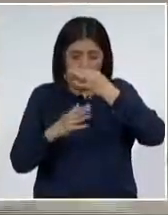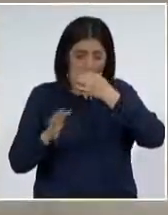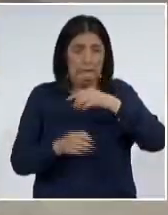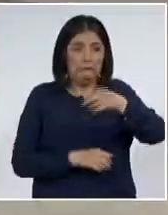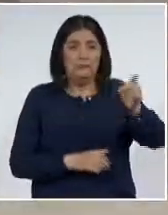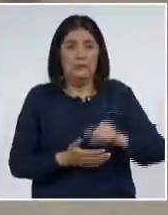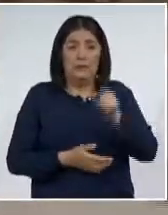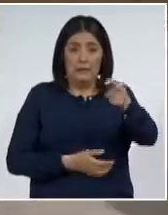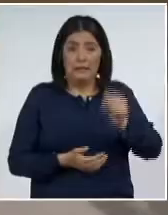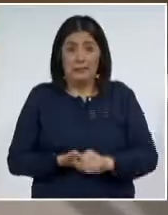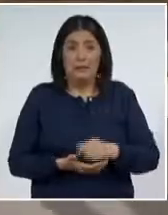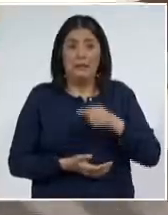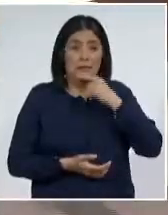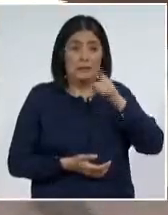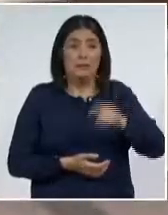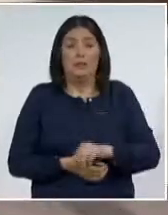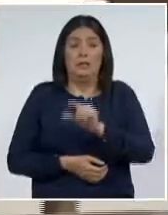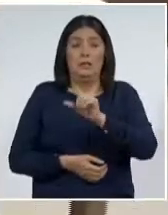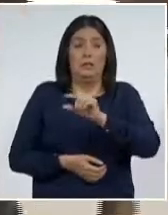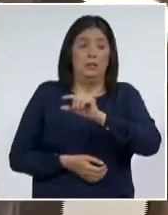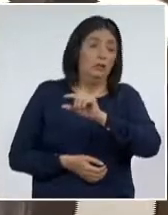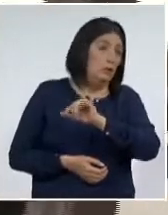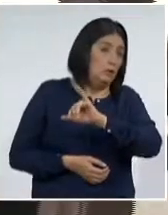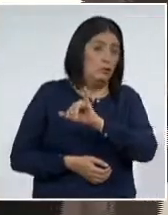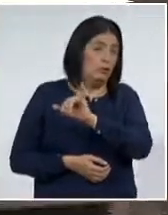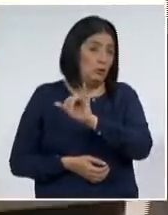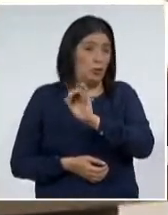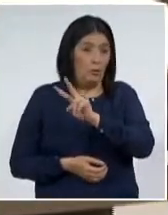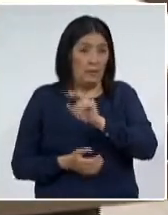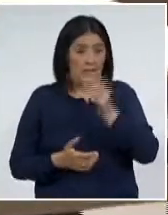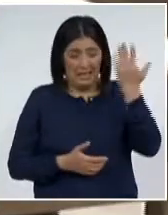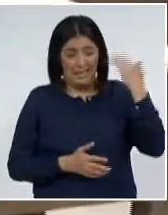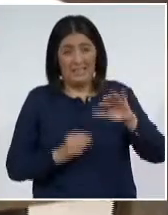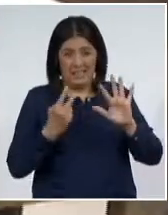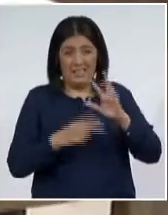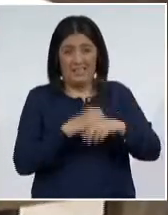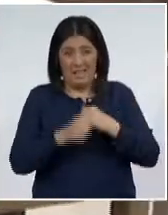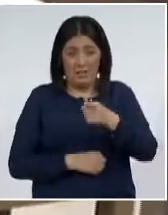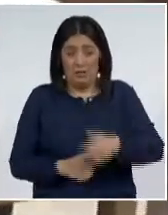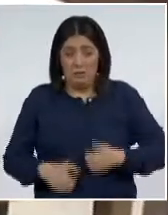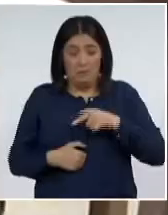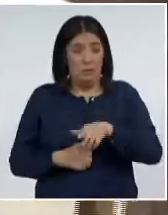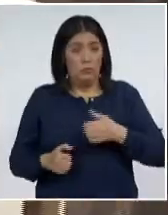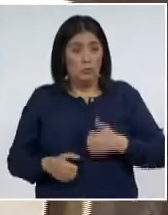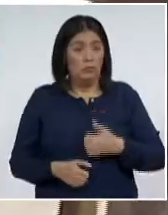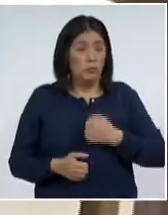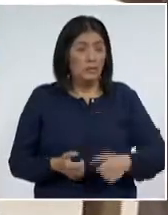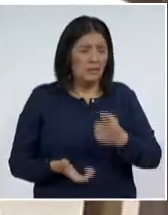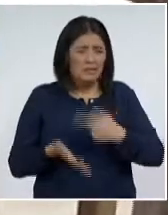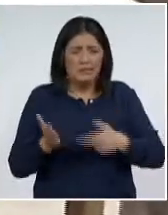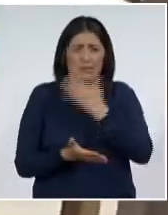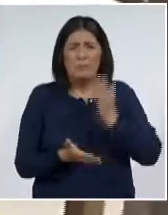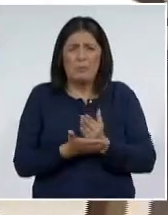encuentro con la señora Giovanna. Señora Giovanna. Señora Giovanna es vecina de hace 7 años y ya vive con su hija. Y señora, ¿cuál es el